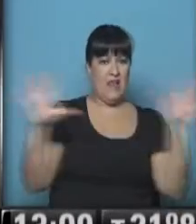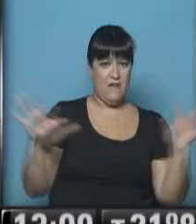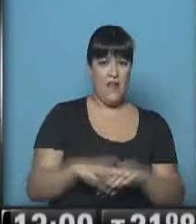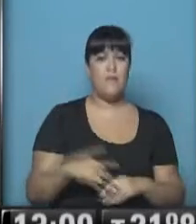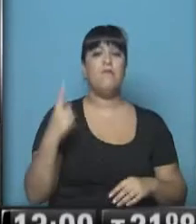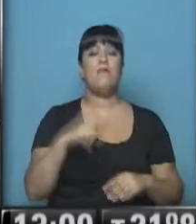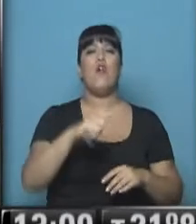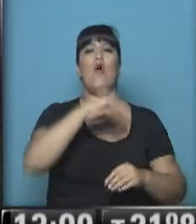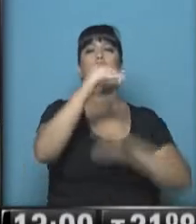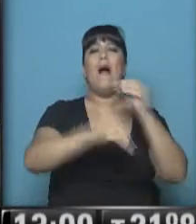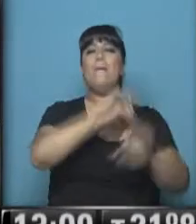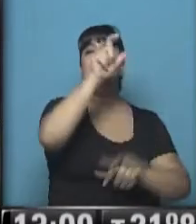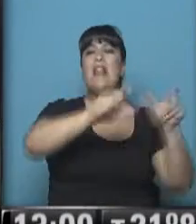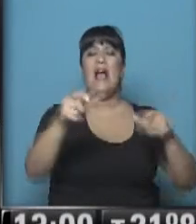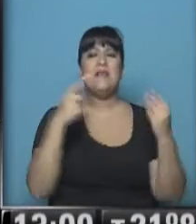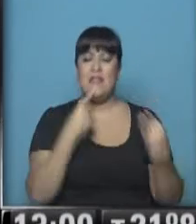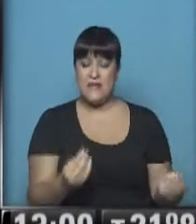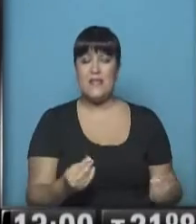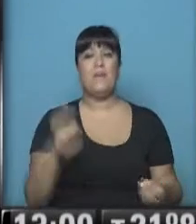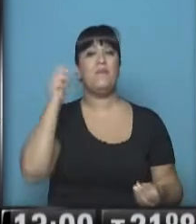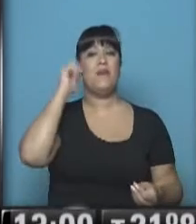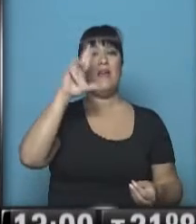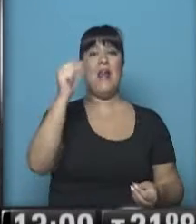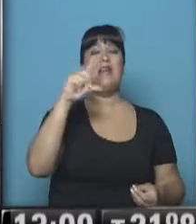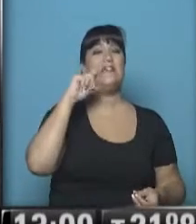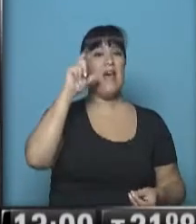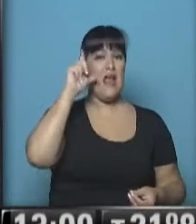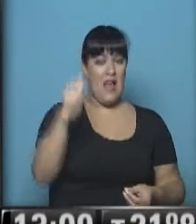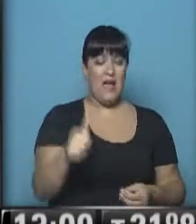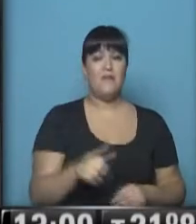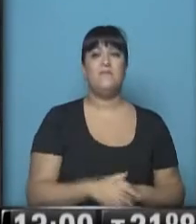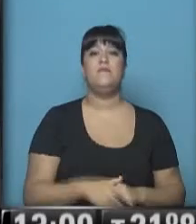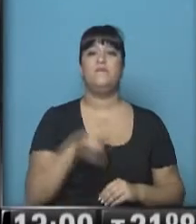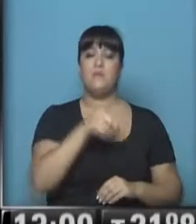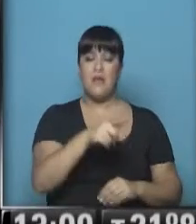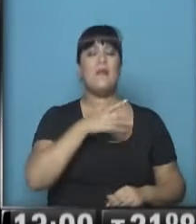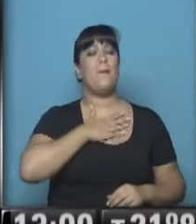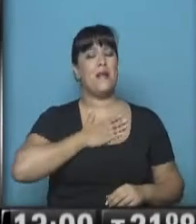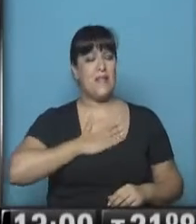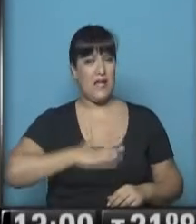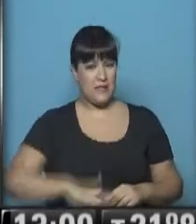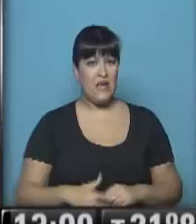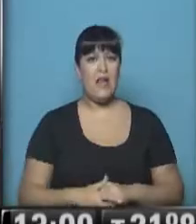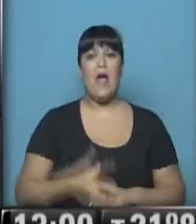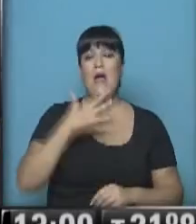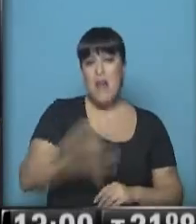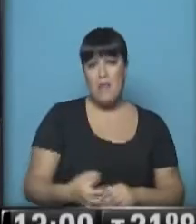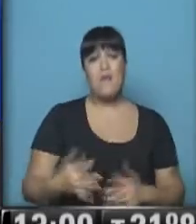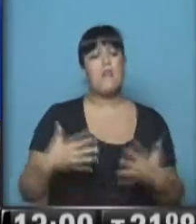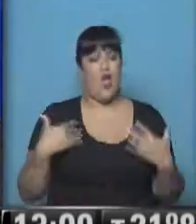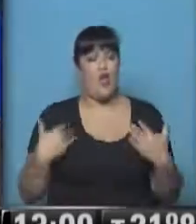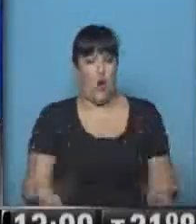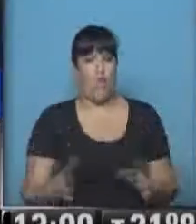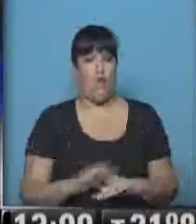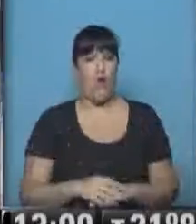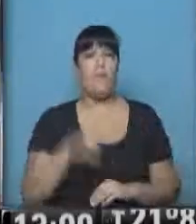víctimas? Bueno, Graciela está más relajada, realmente está reconfortada.